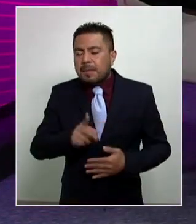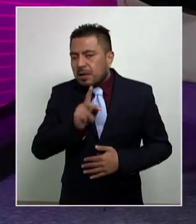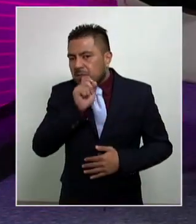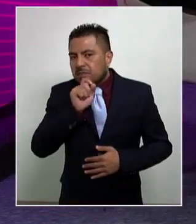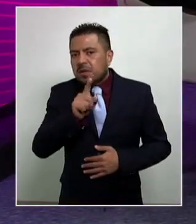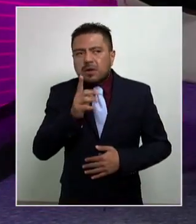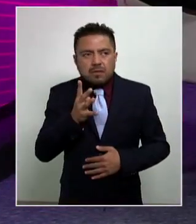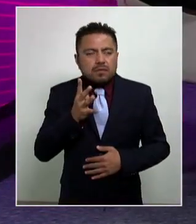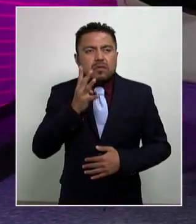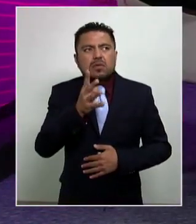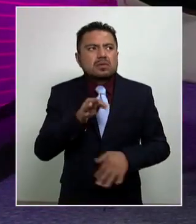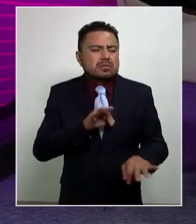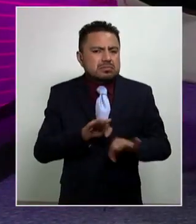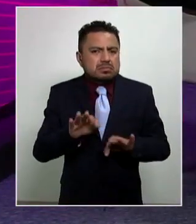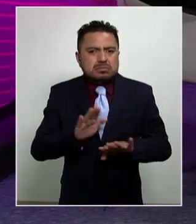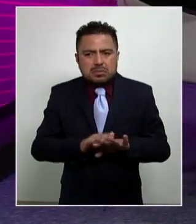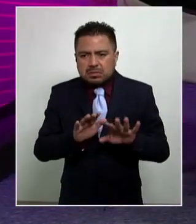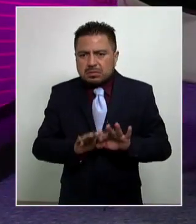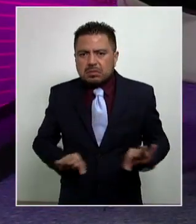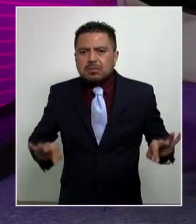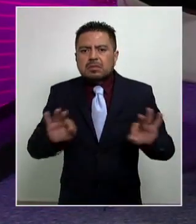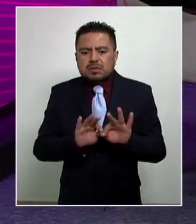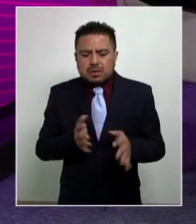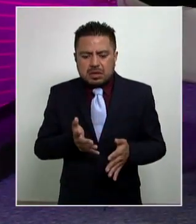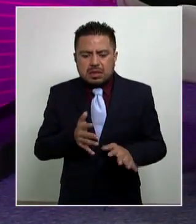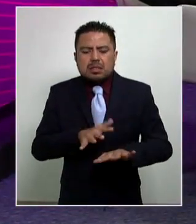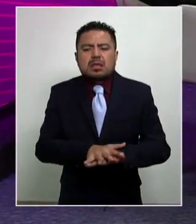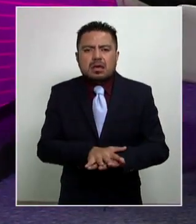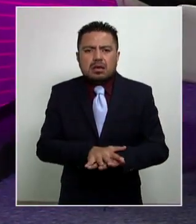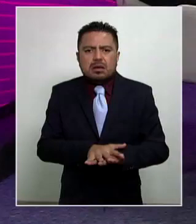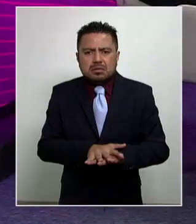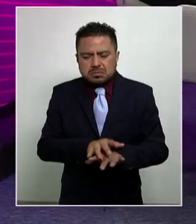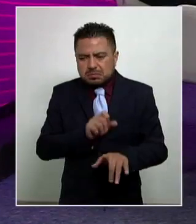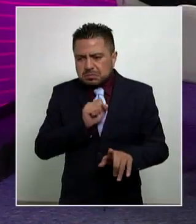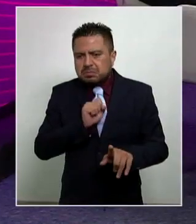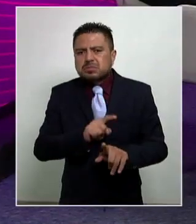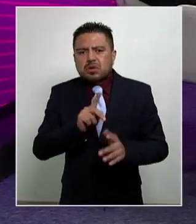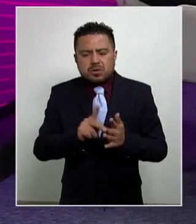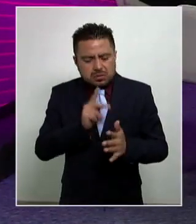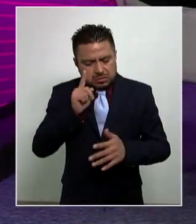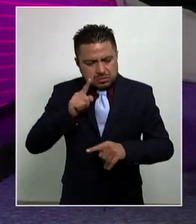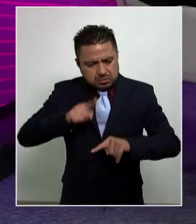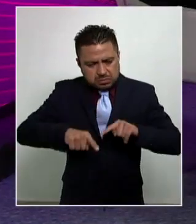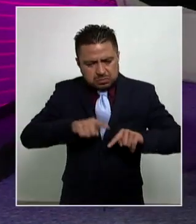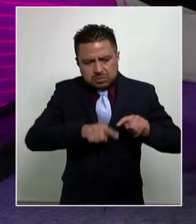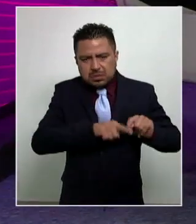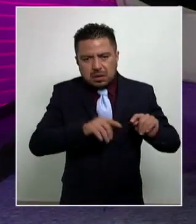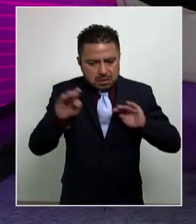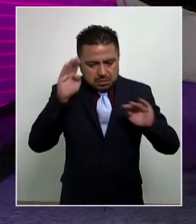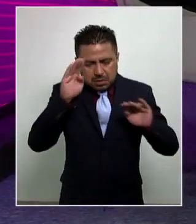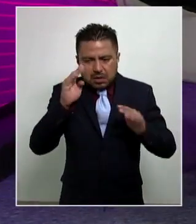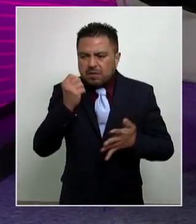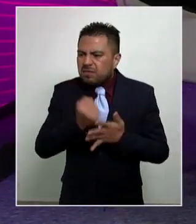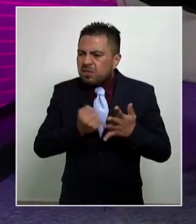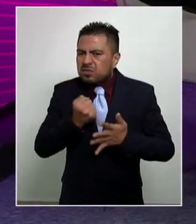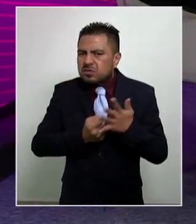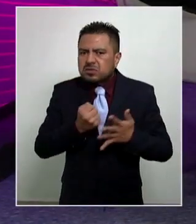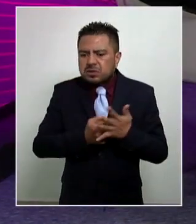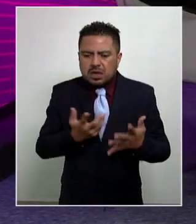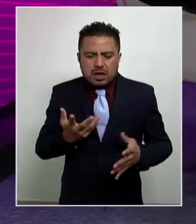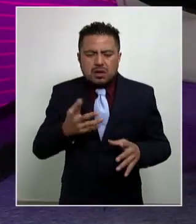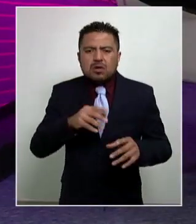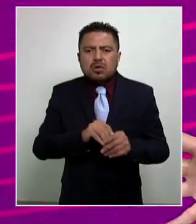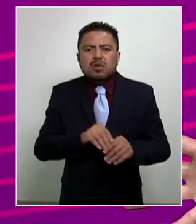hacia el futuro un trabajo muy importante de integración, que implica repensar estas sociedades que, como dices, forzosamente van a